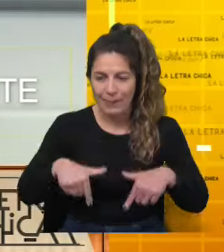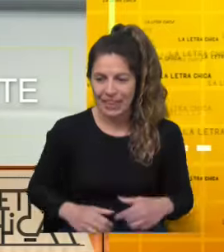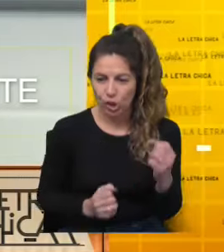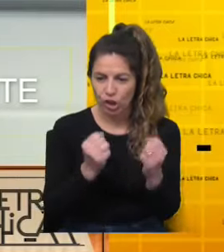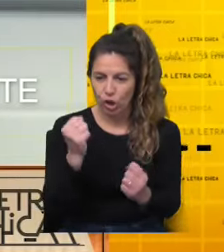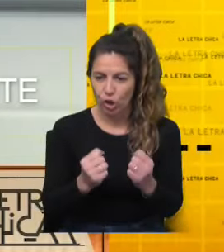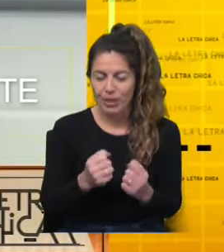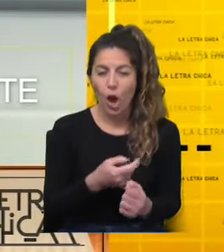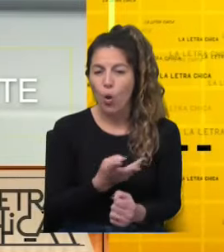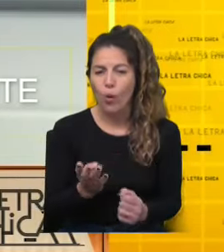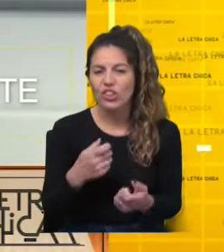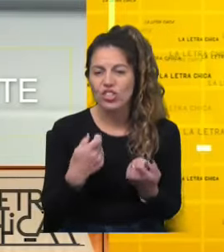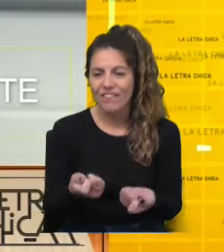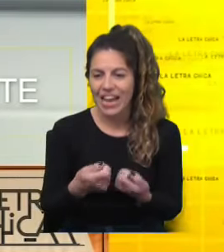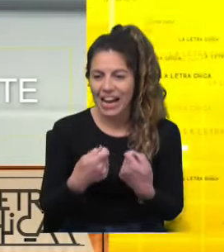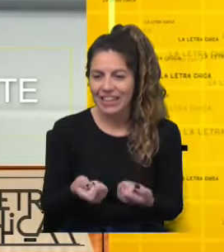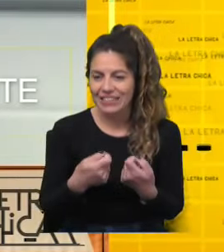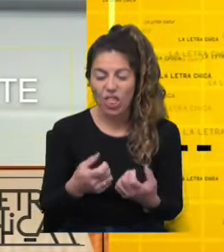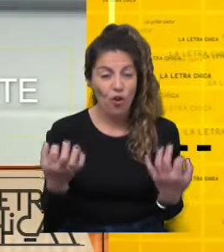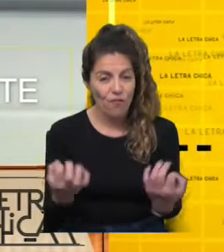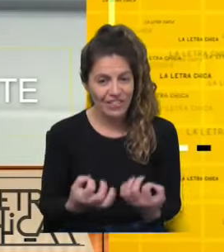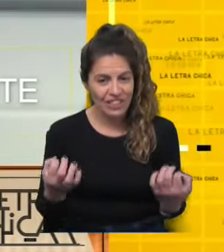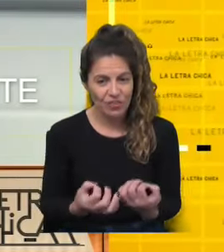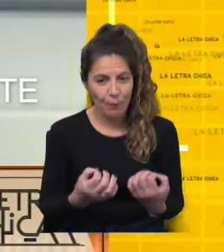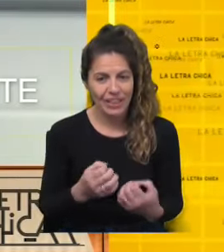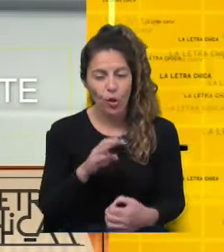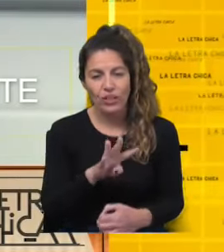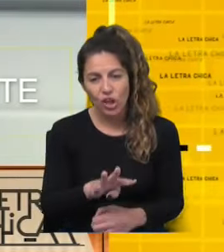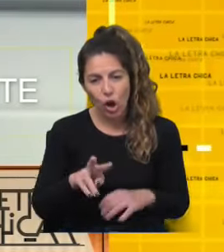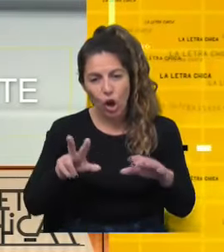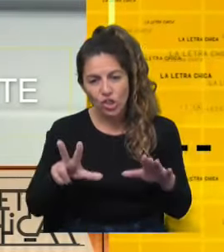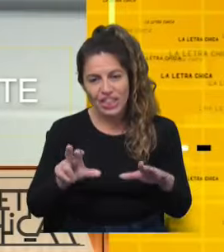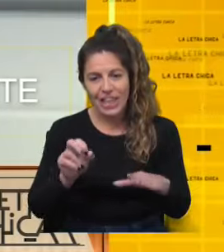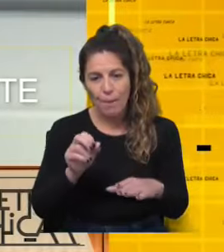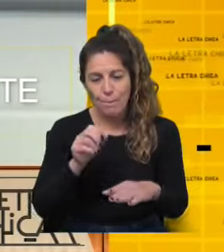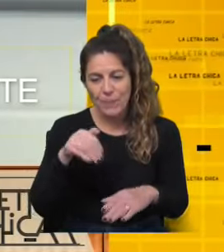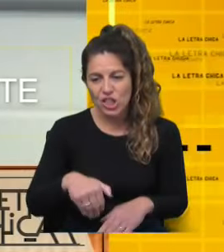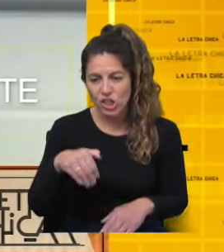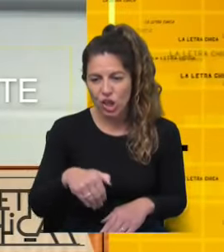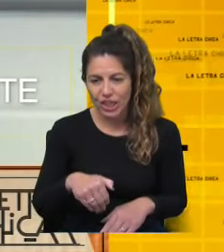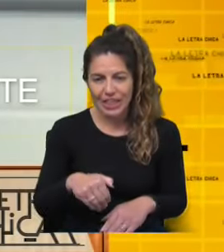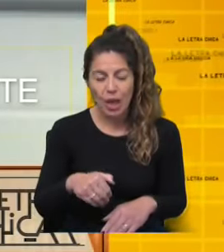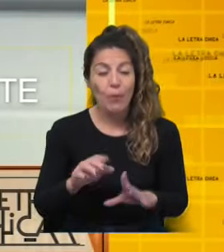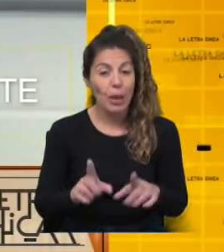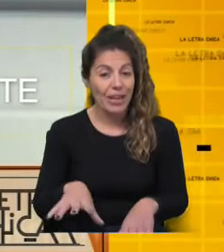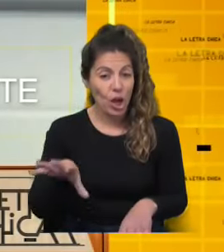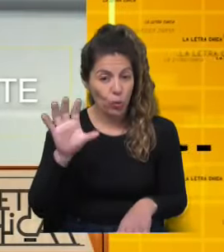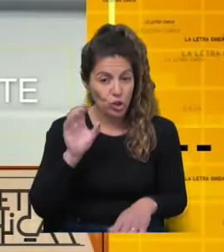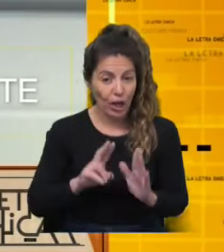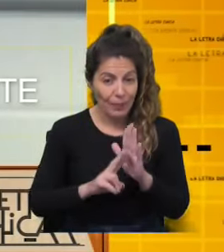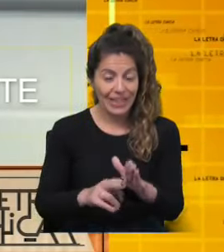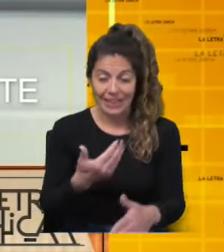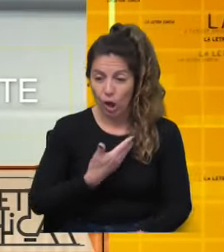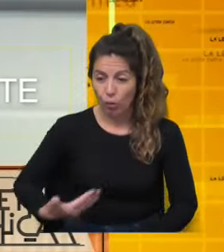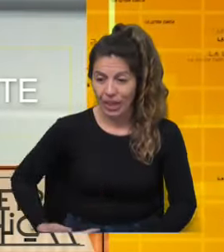Economía cuánto se había gastado efectivamente de los 480 millones, porque además escucho a los representantes del